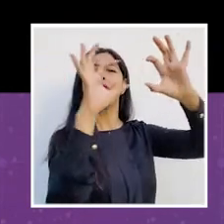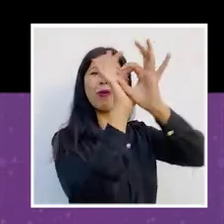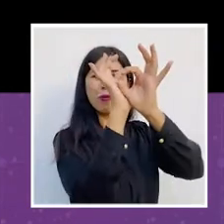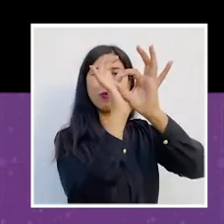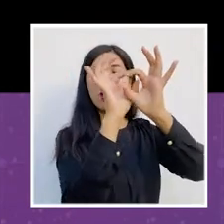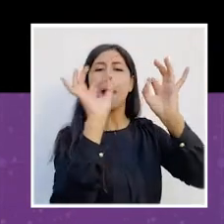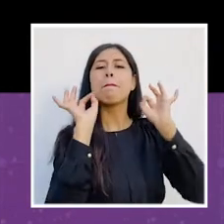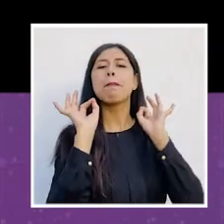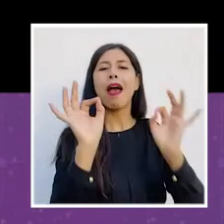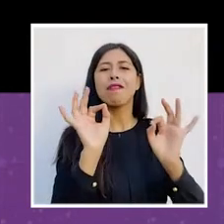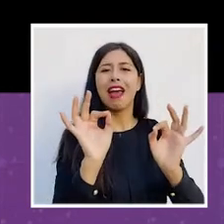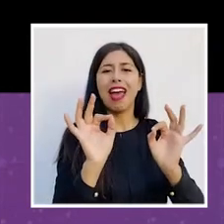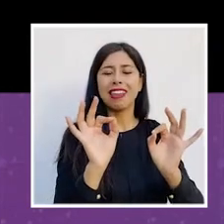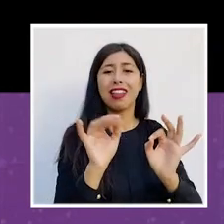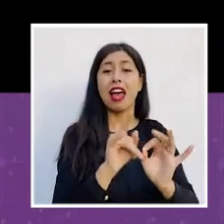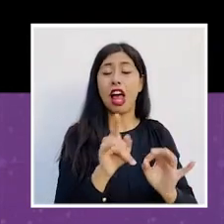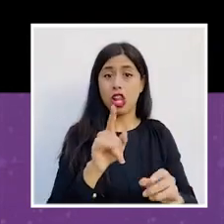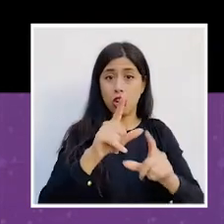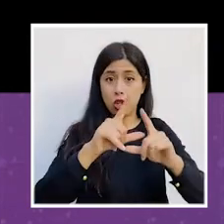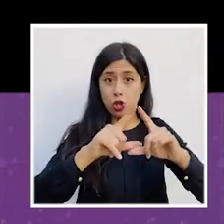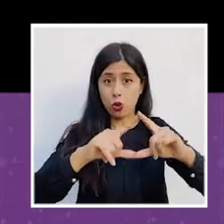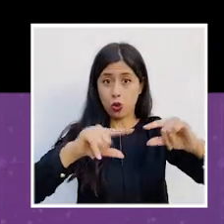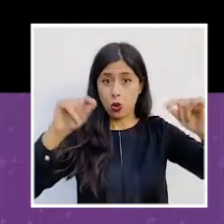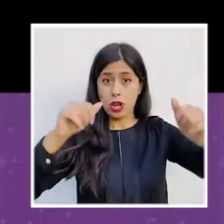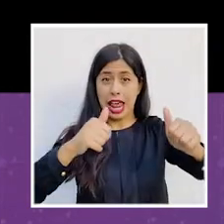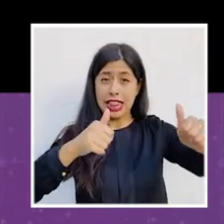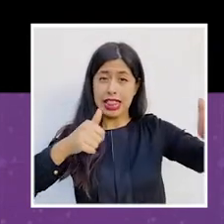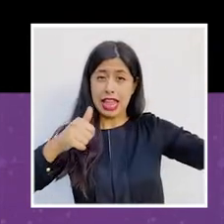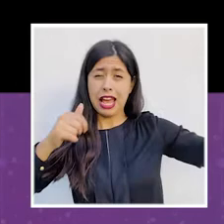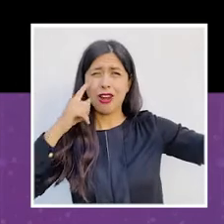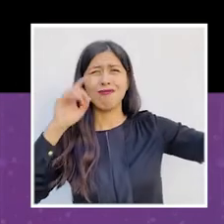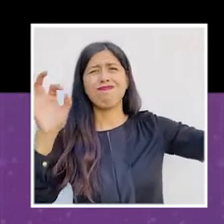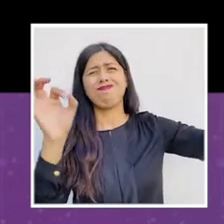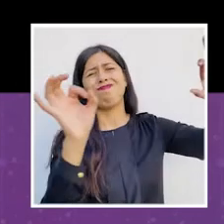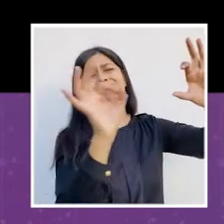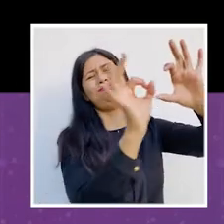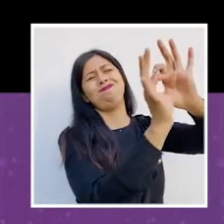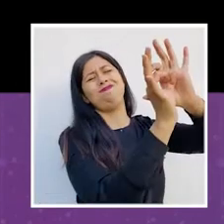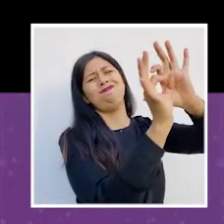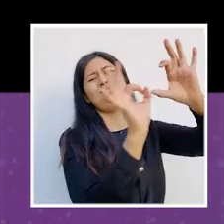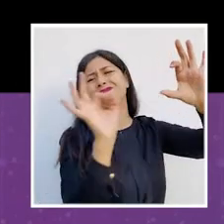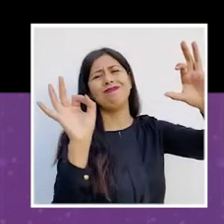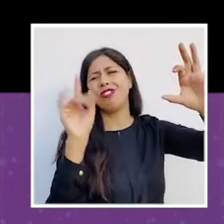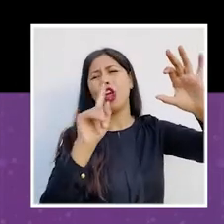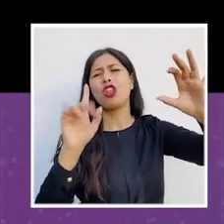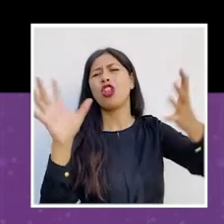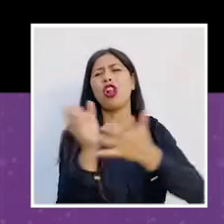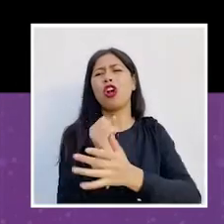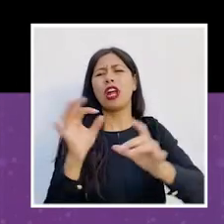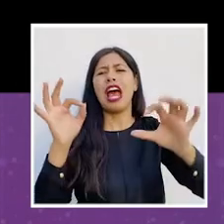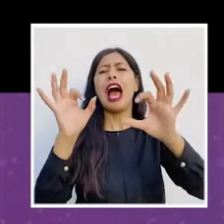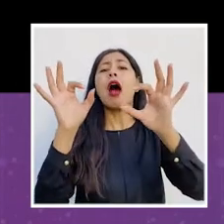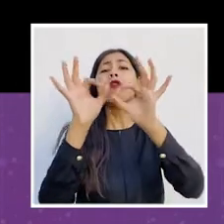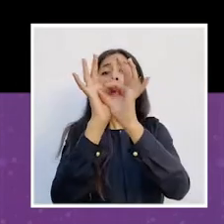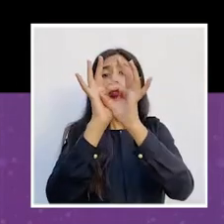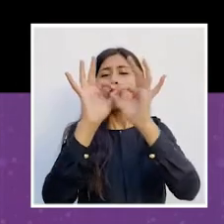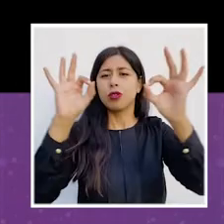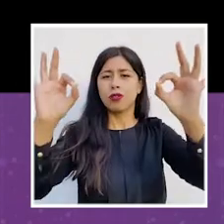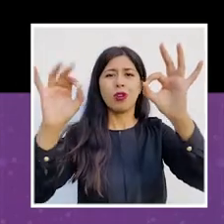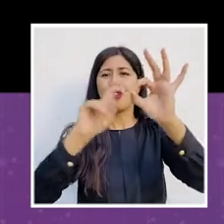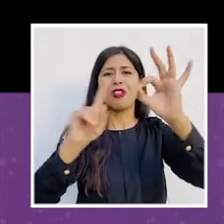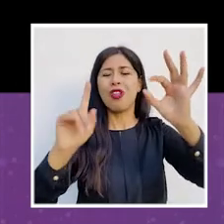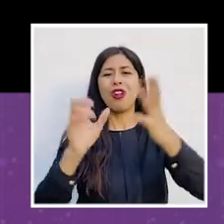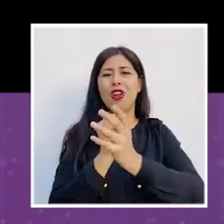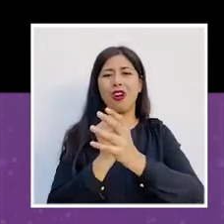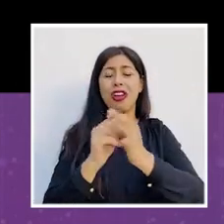más ni menos. Si la luna estuviese más lejos, no lo taparía completamente y no tendríamos eclipses totales de sol.